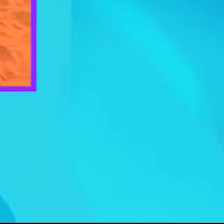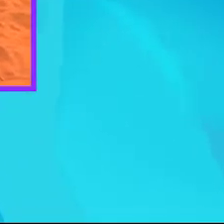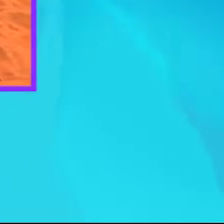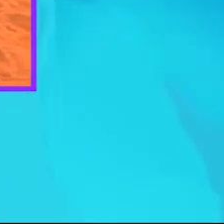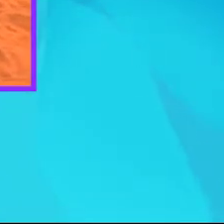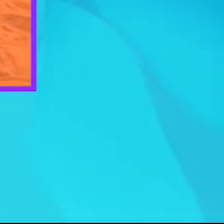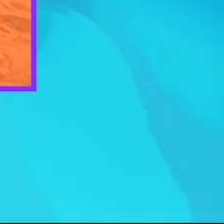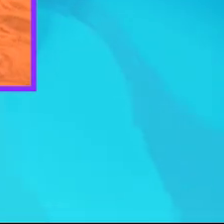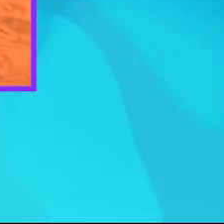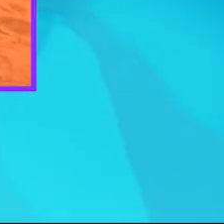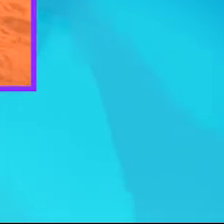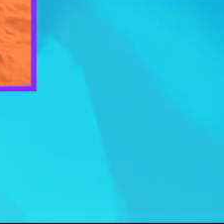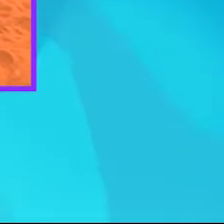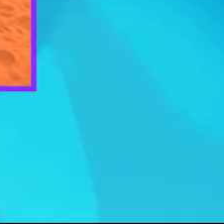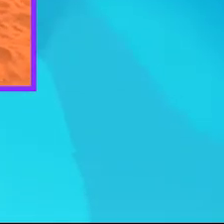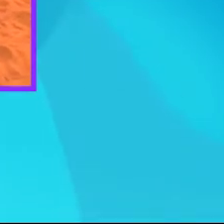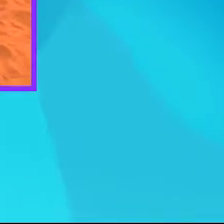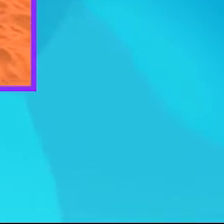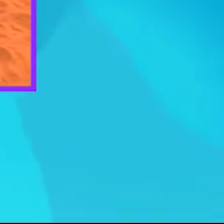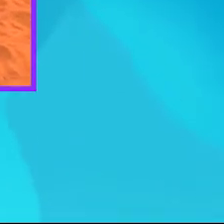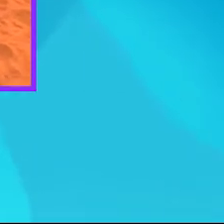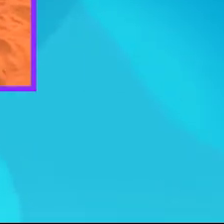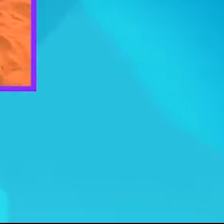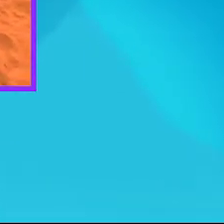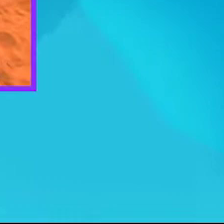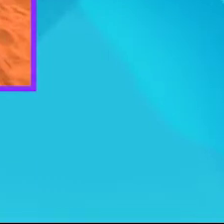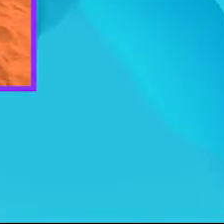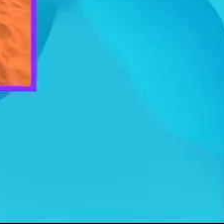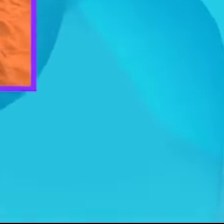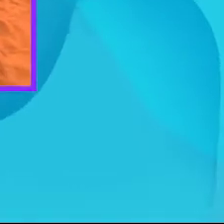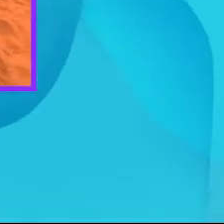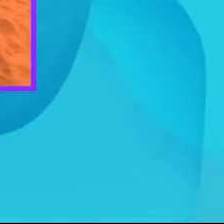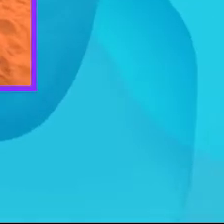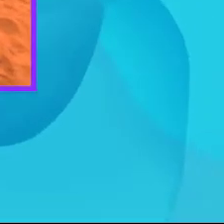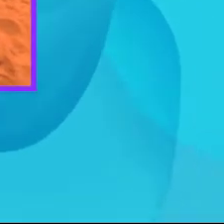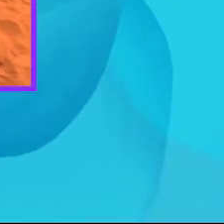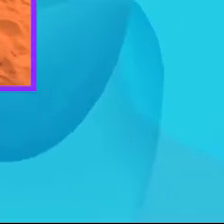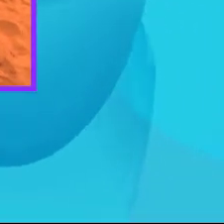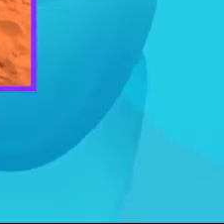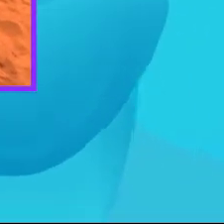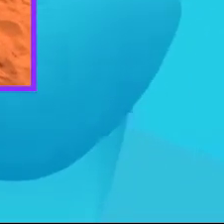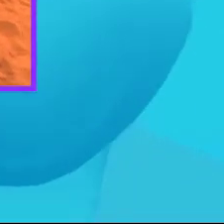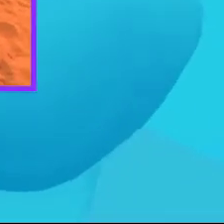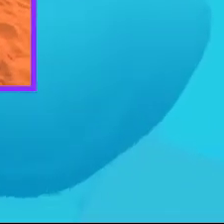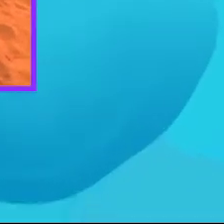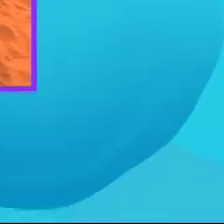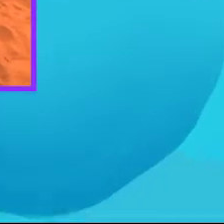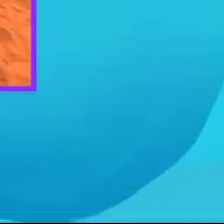Thank you.